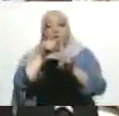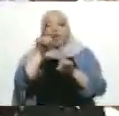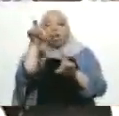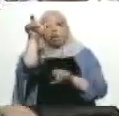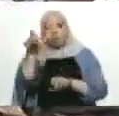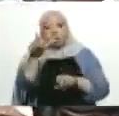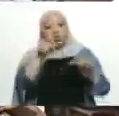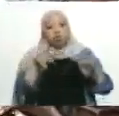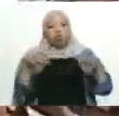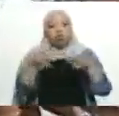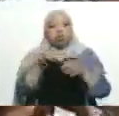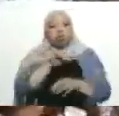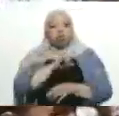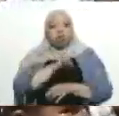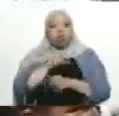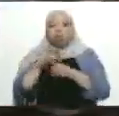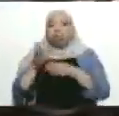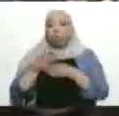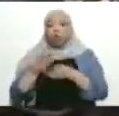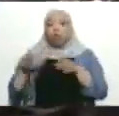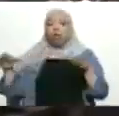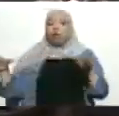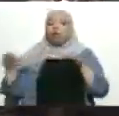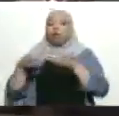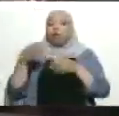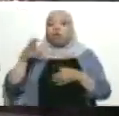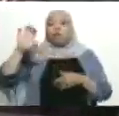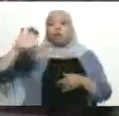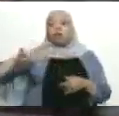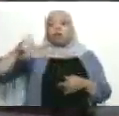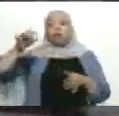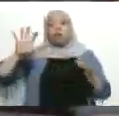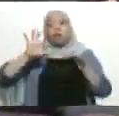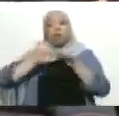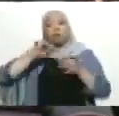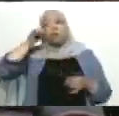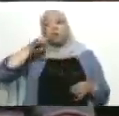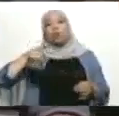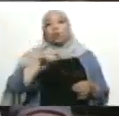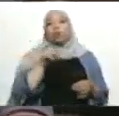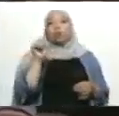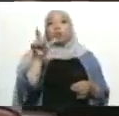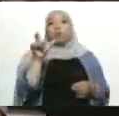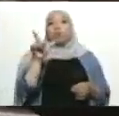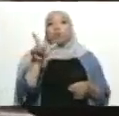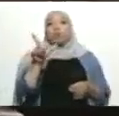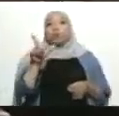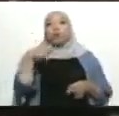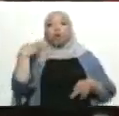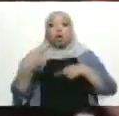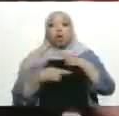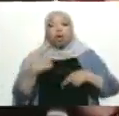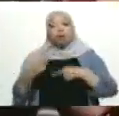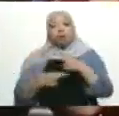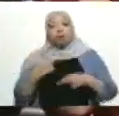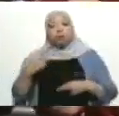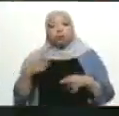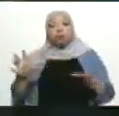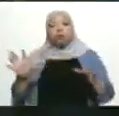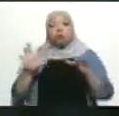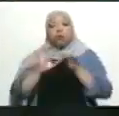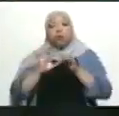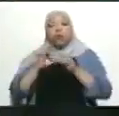grupales y poner encima siempre la patria, la unidad del partido, la unidad de la revolución y